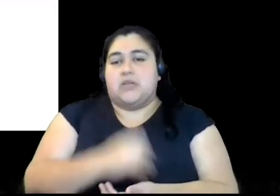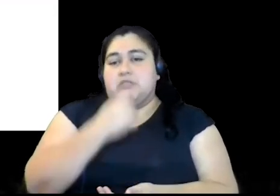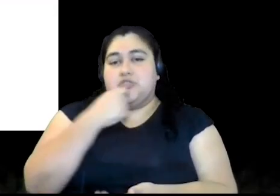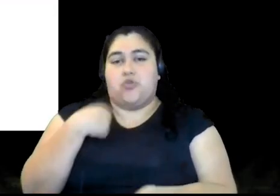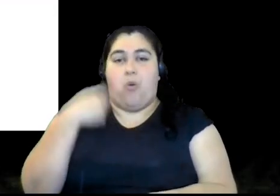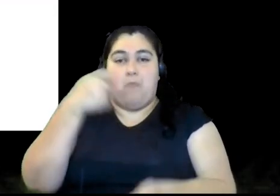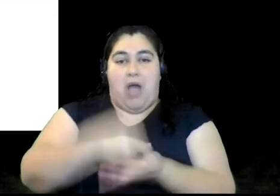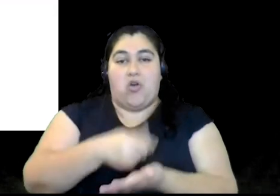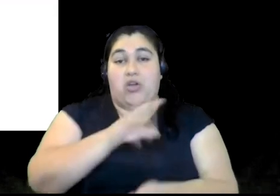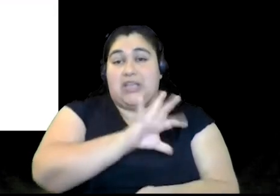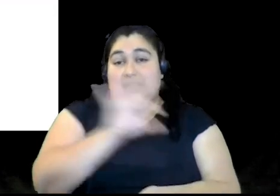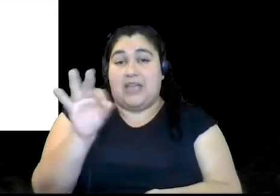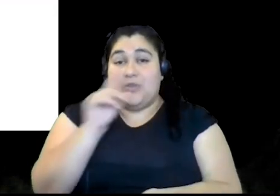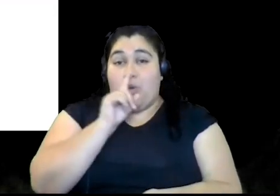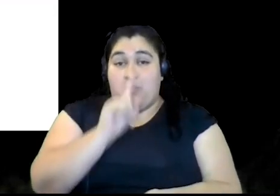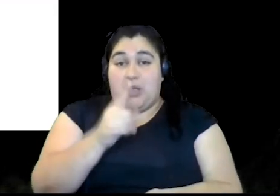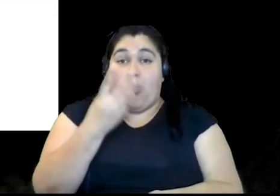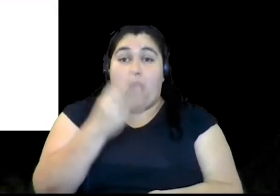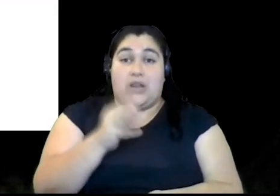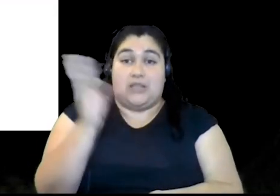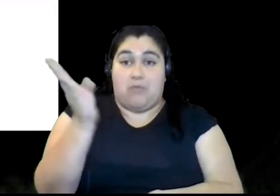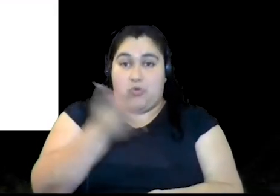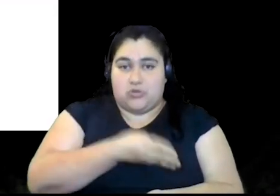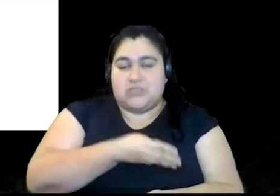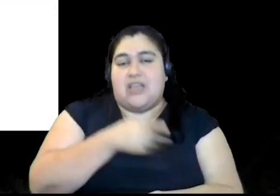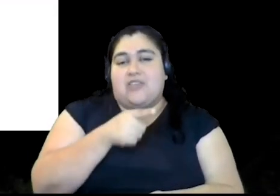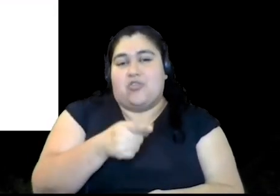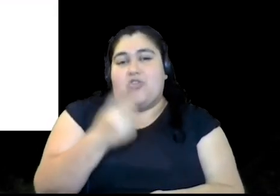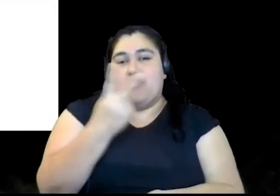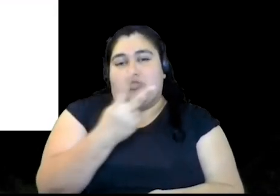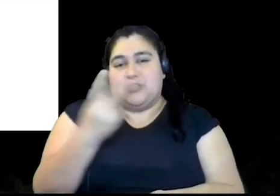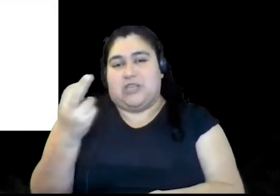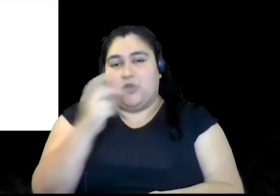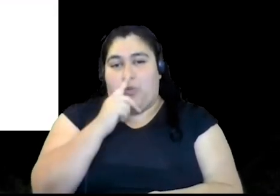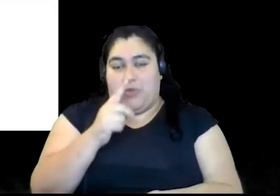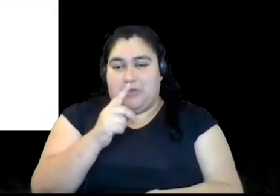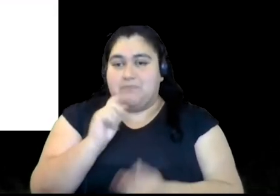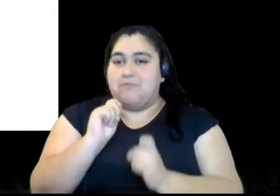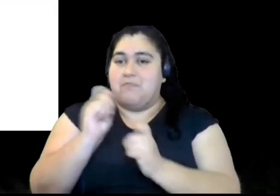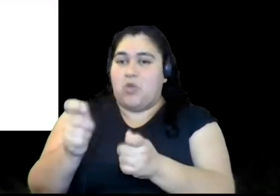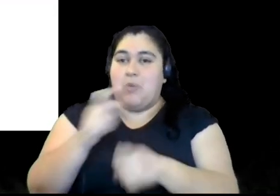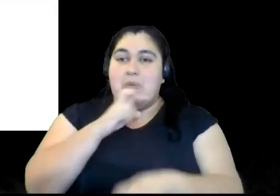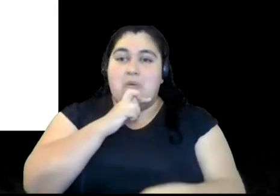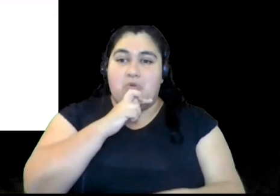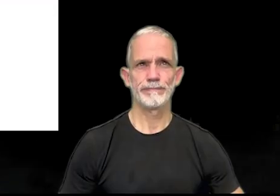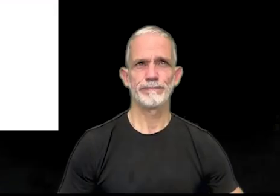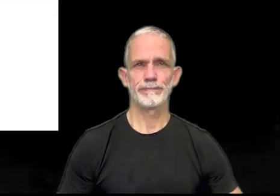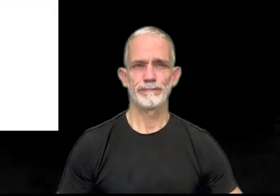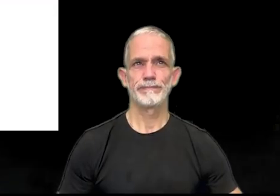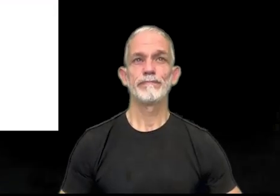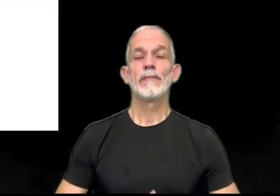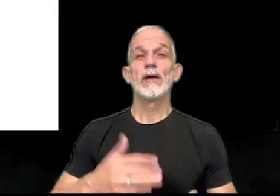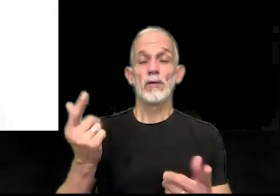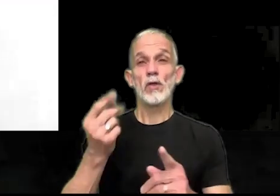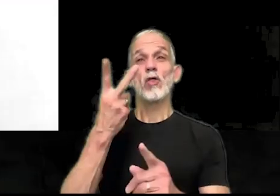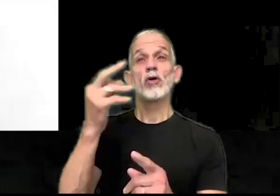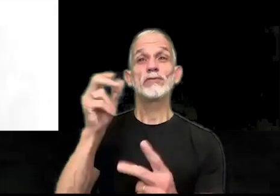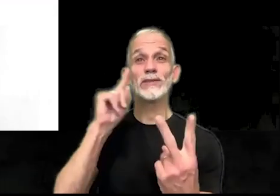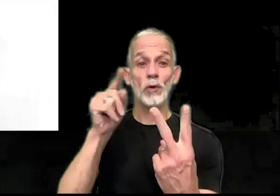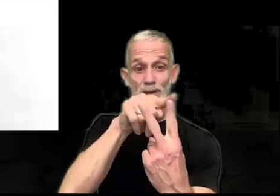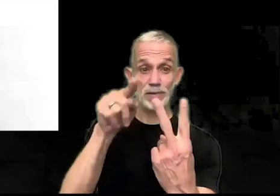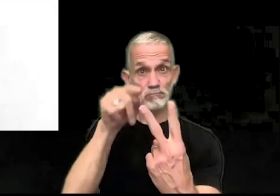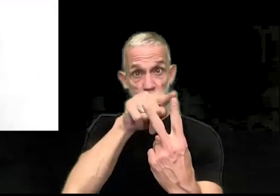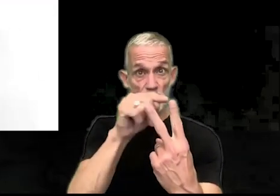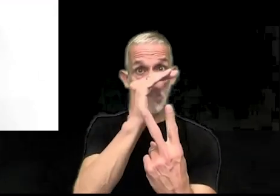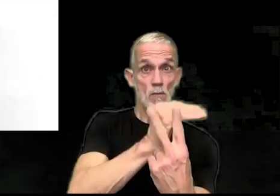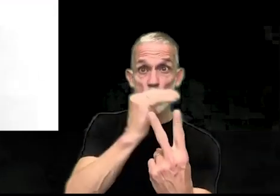pago 500.000, el 40% van a ser 200.000. Si de esos 200.000 quieren computar los dos